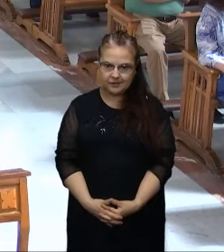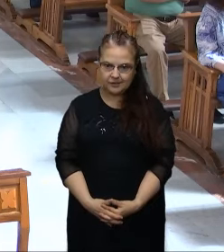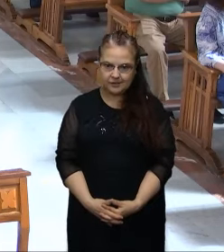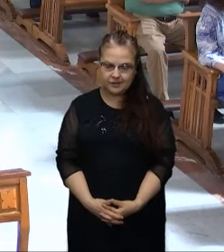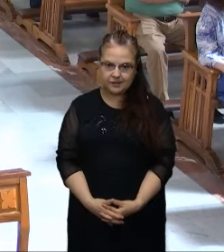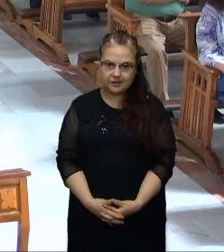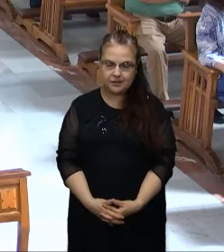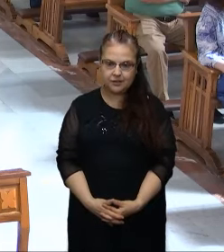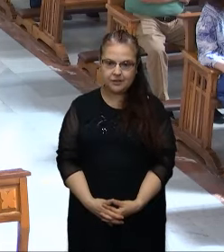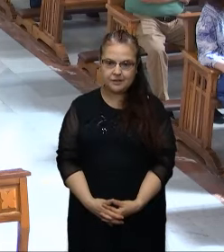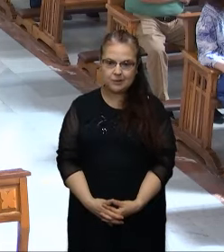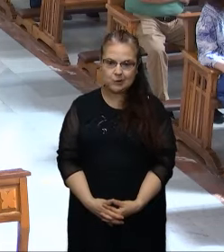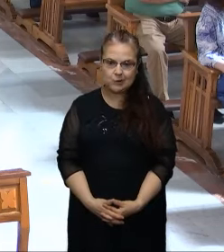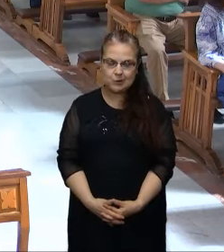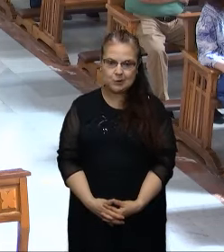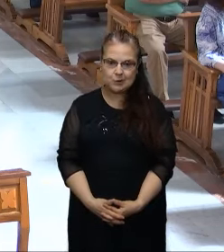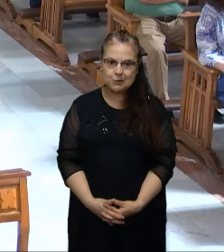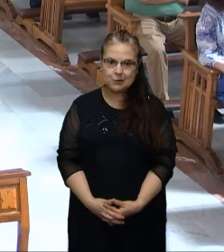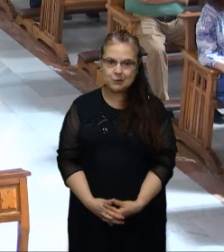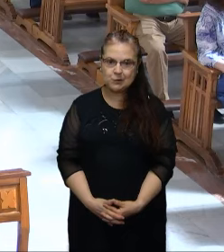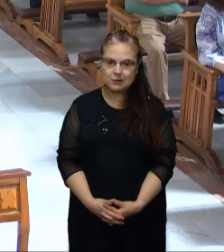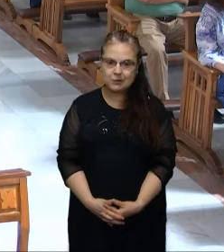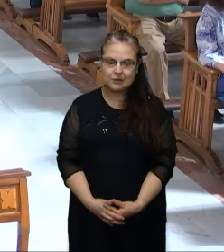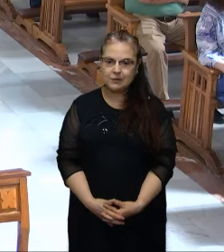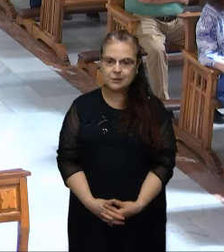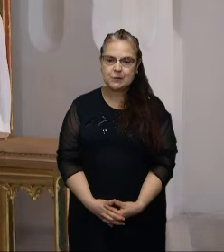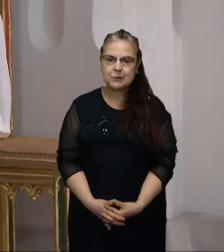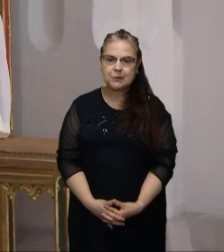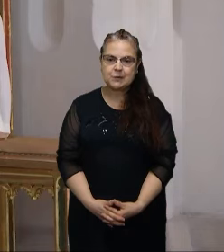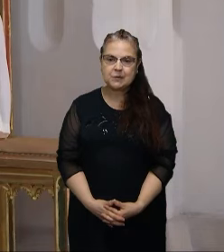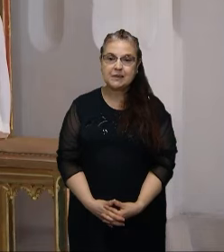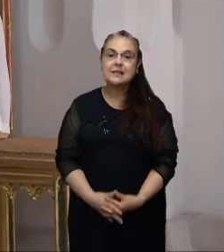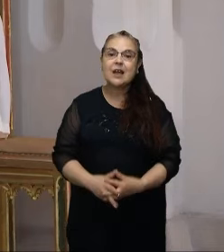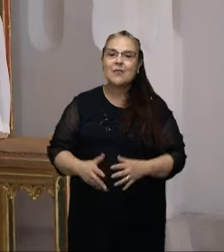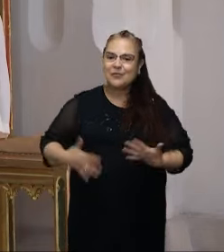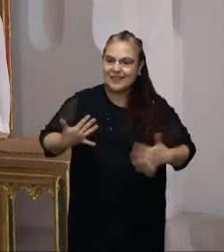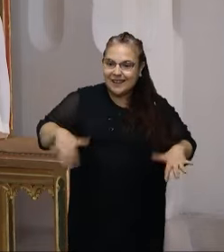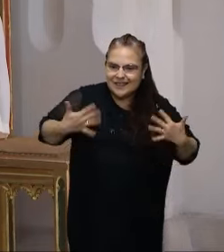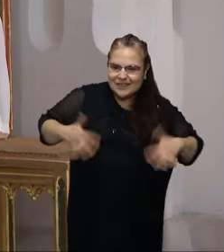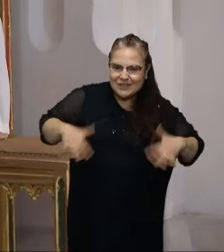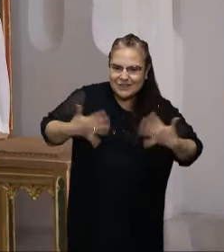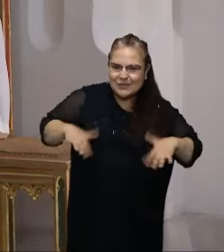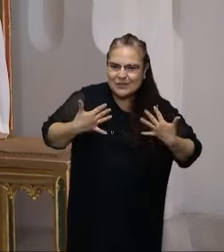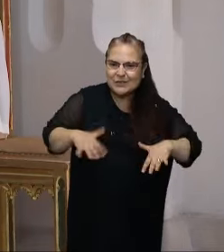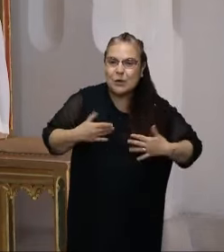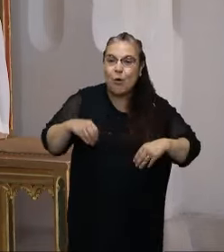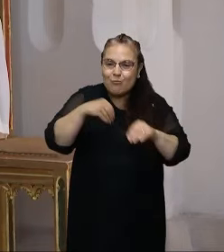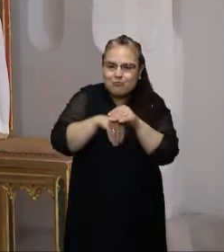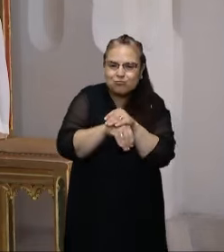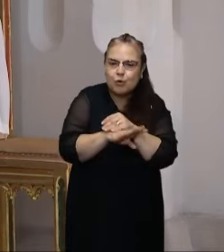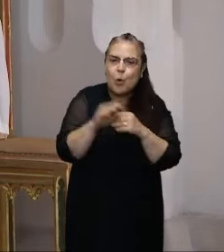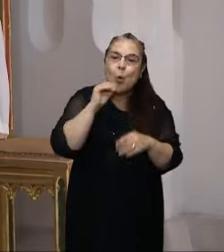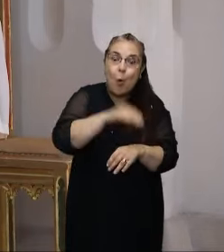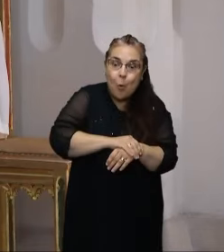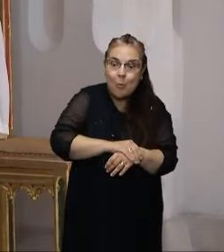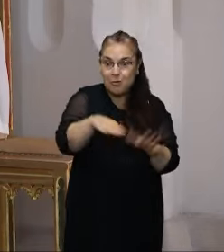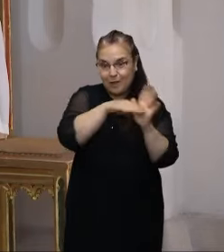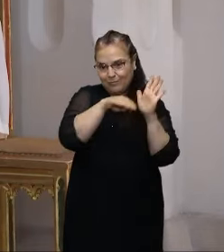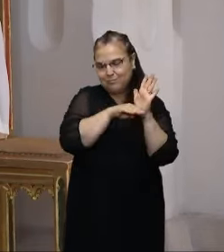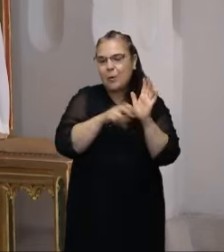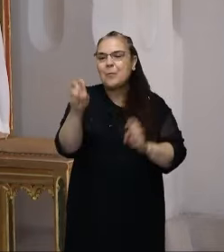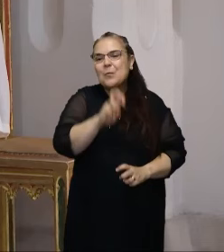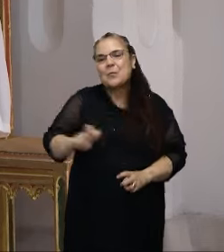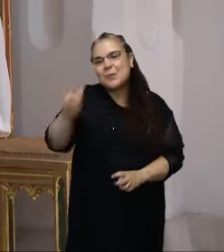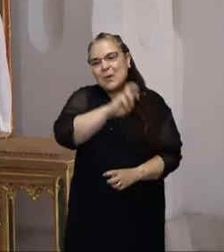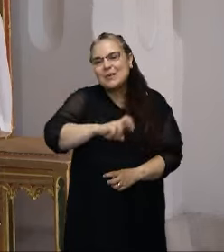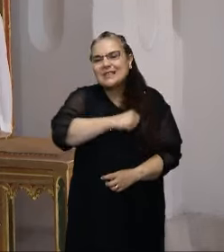de toda palabra que sale de la boca de Dios. Dichoso el que guardando sus preceptos lo busca de todo